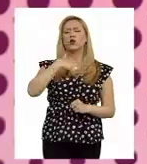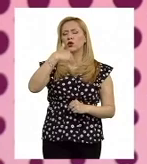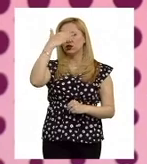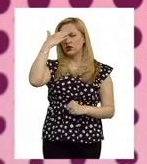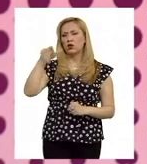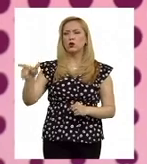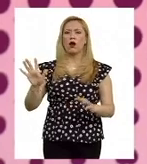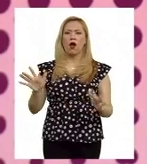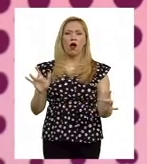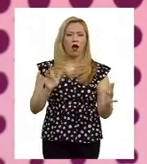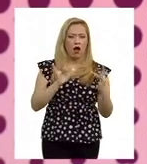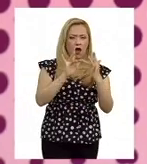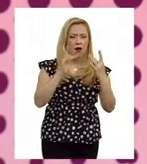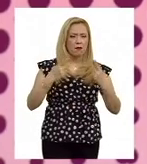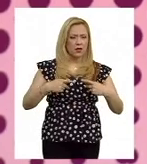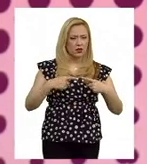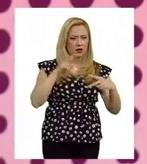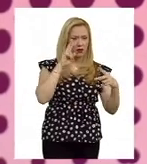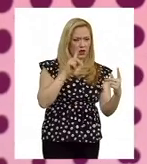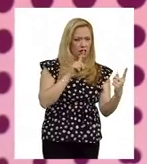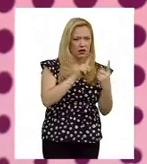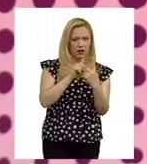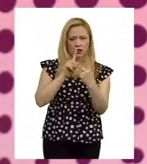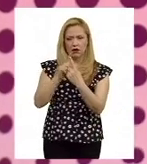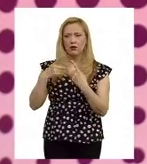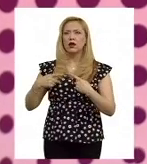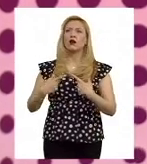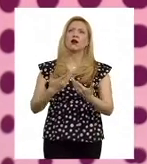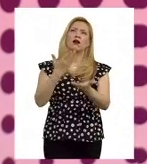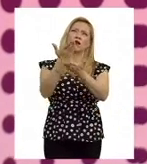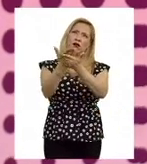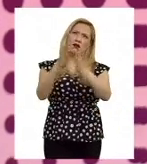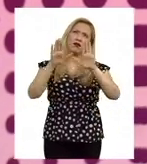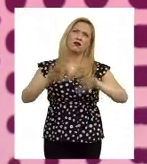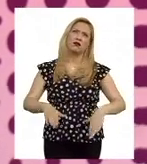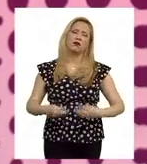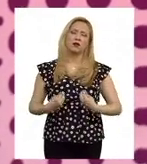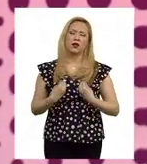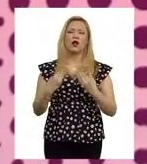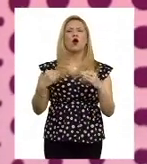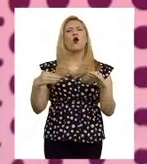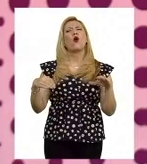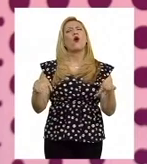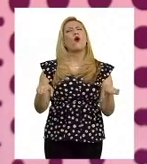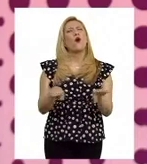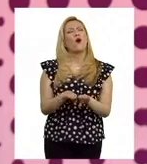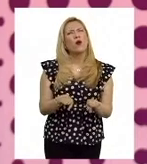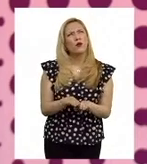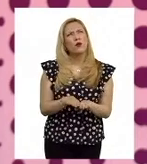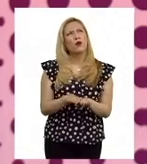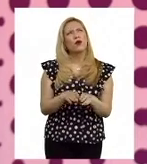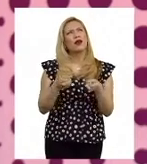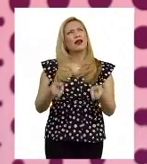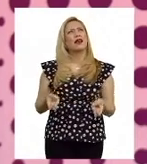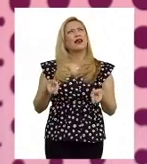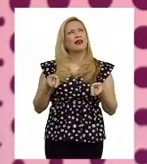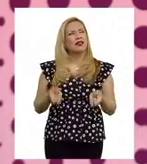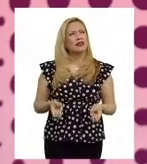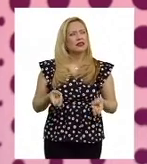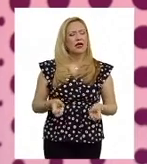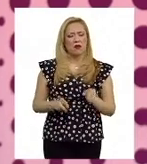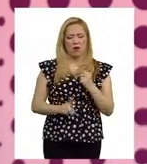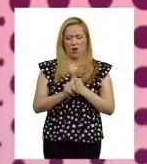estado en contacto con muchas personas que solicitan asilo. ¿Cómo, cómo altera estas historias o cómo